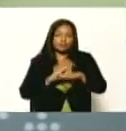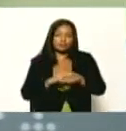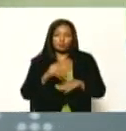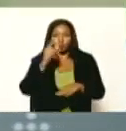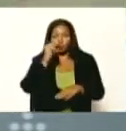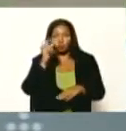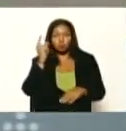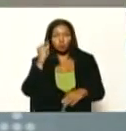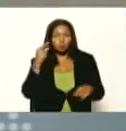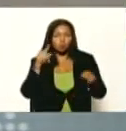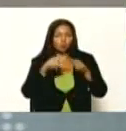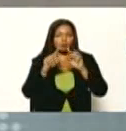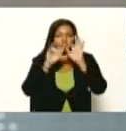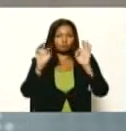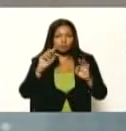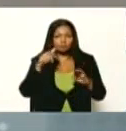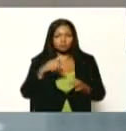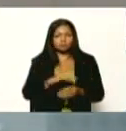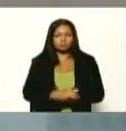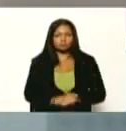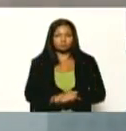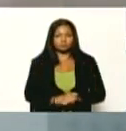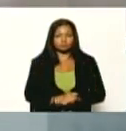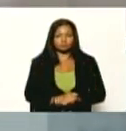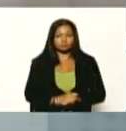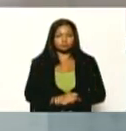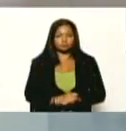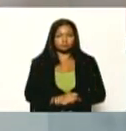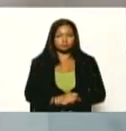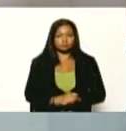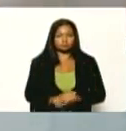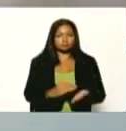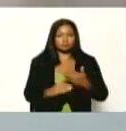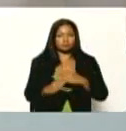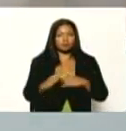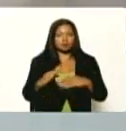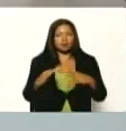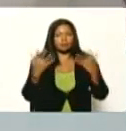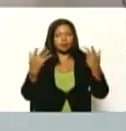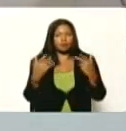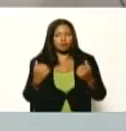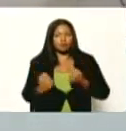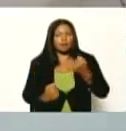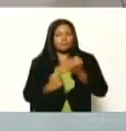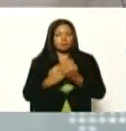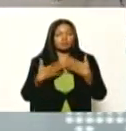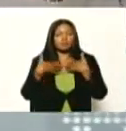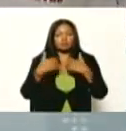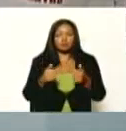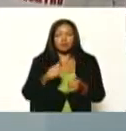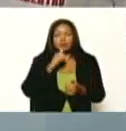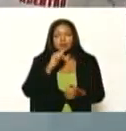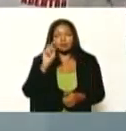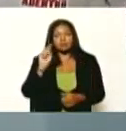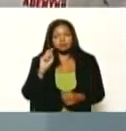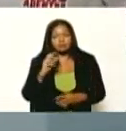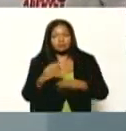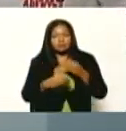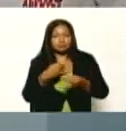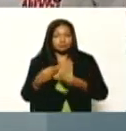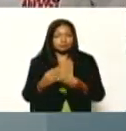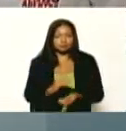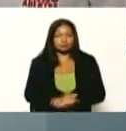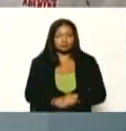la enfermera, el enfermero, llevar la mano solidaria de salud a quien la necesita. Hay que ver